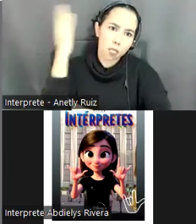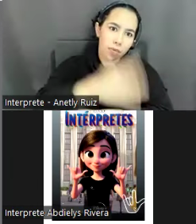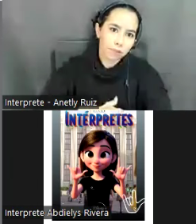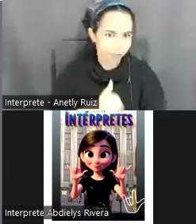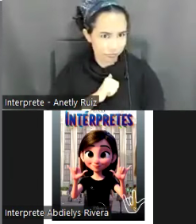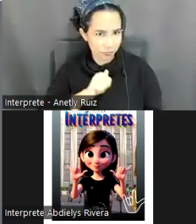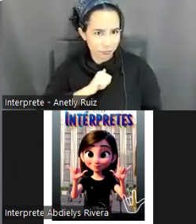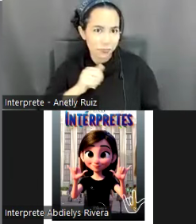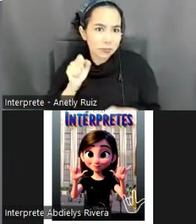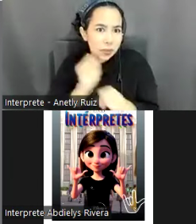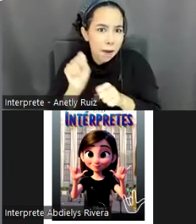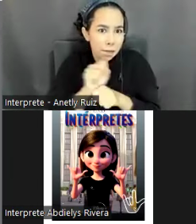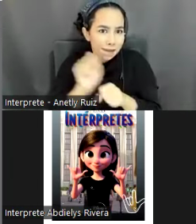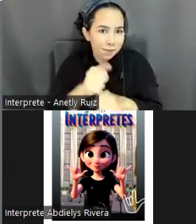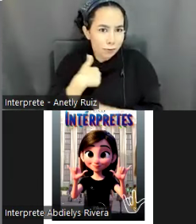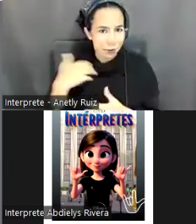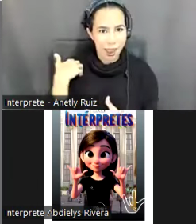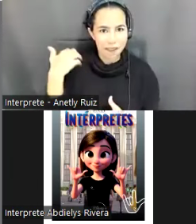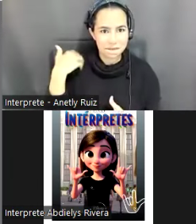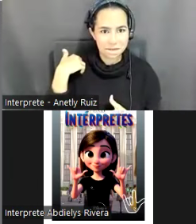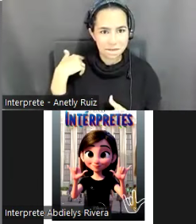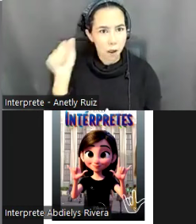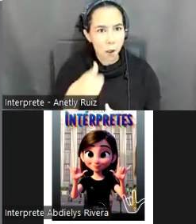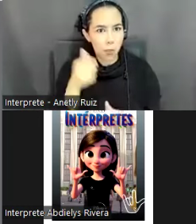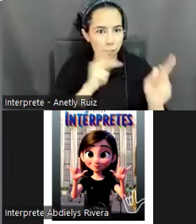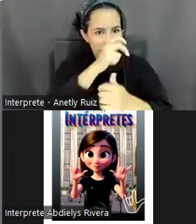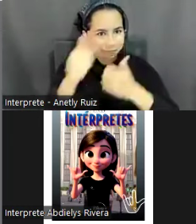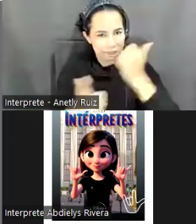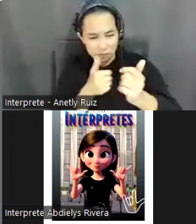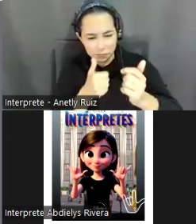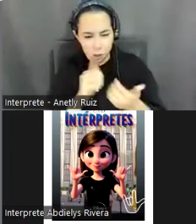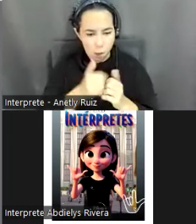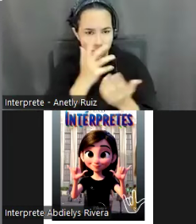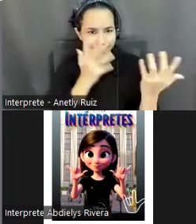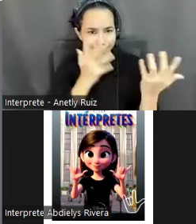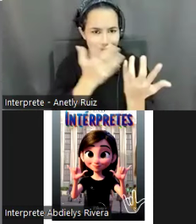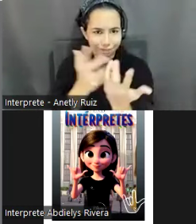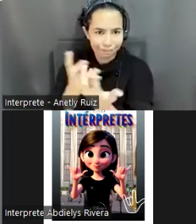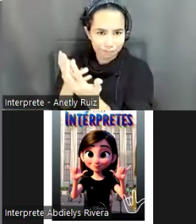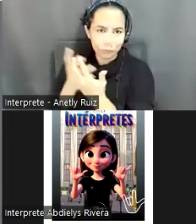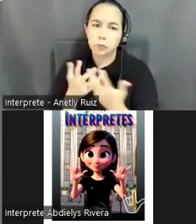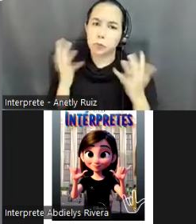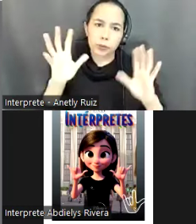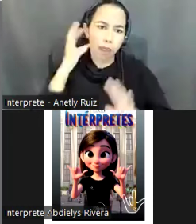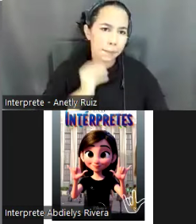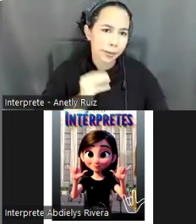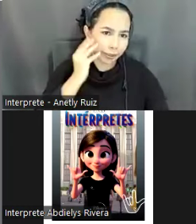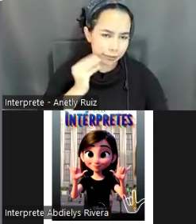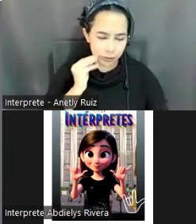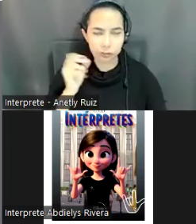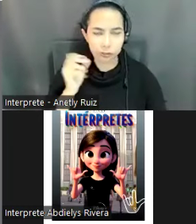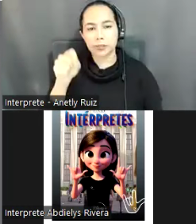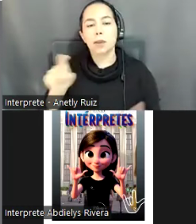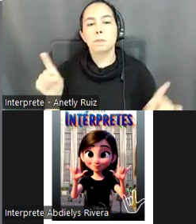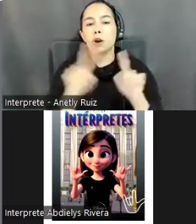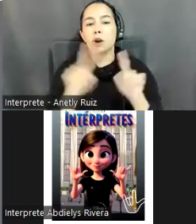dirigiendo personas, así es que sí he trabajado muchos acomodos razonables a través de mi carrera en términos de patrono empleado, pero hoy vamos a